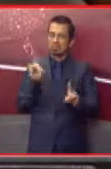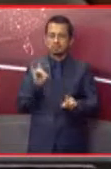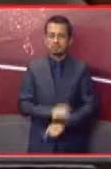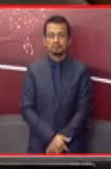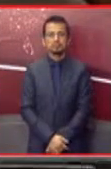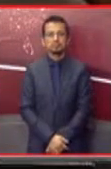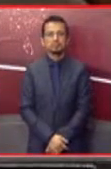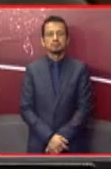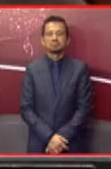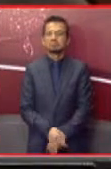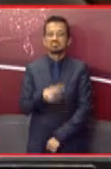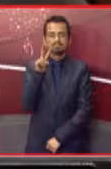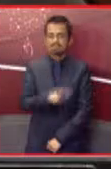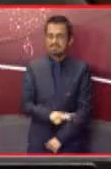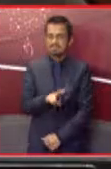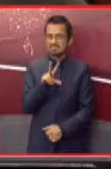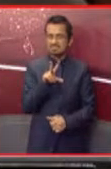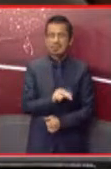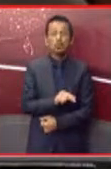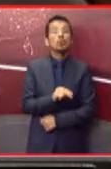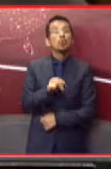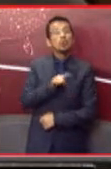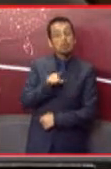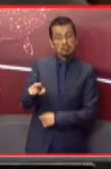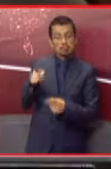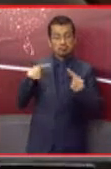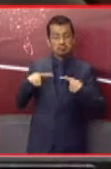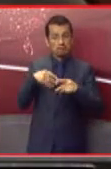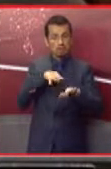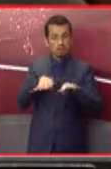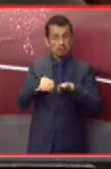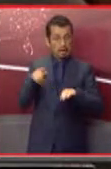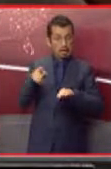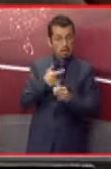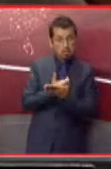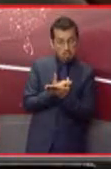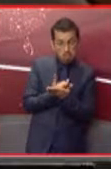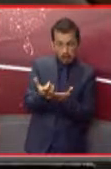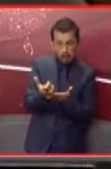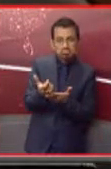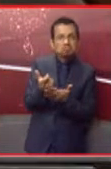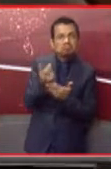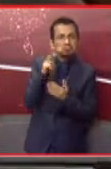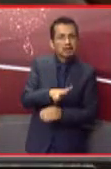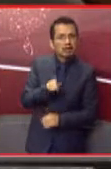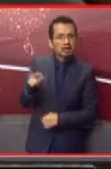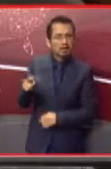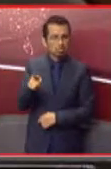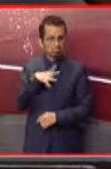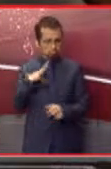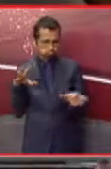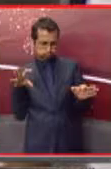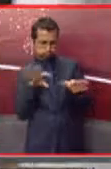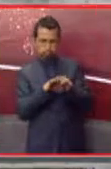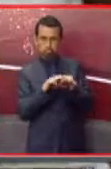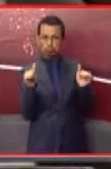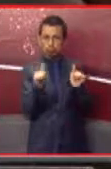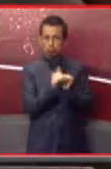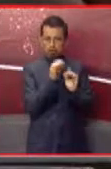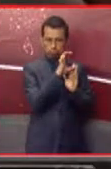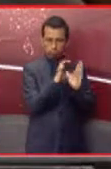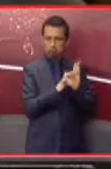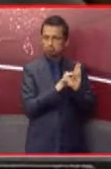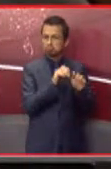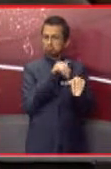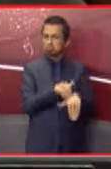otra. Los ingresos de los trabajadores han perdido relación con el mandato constitucional porque